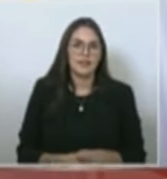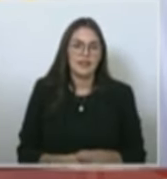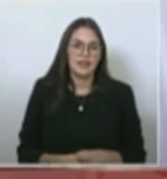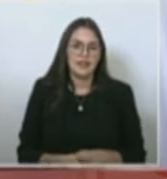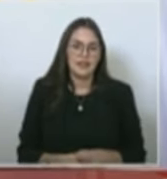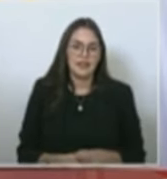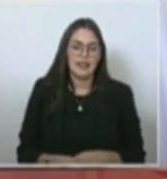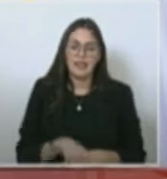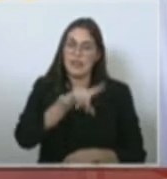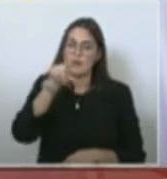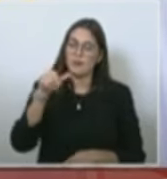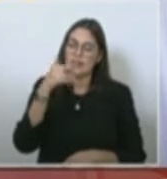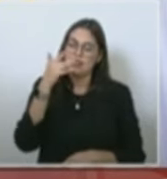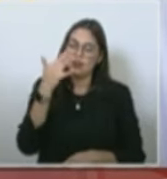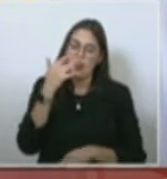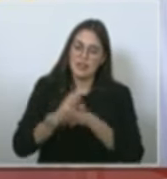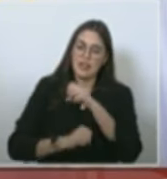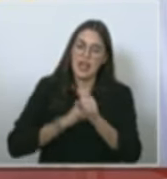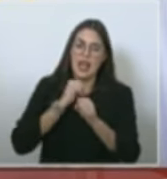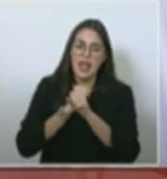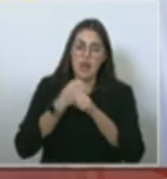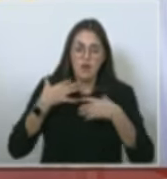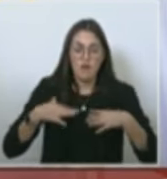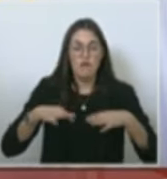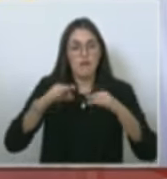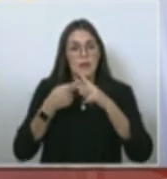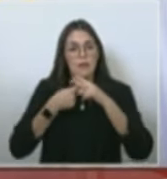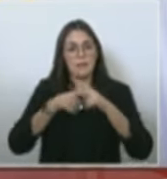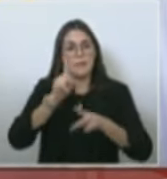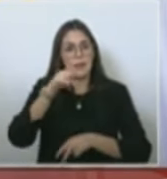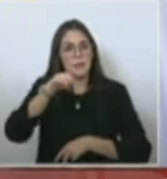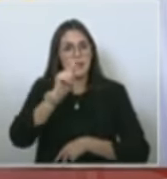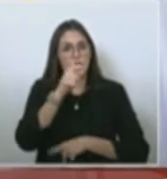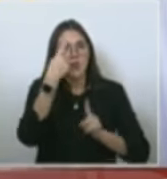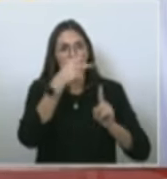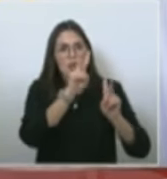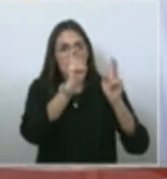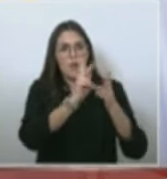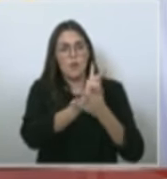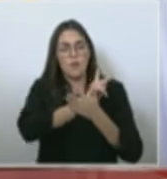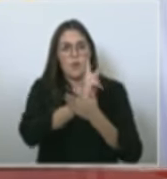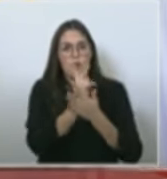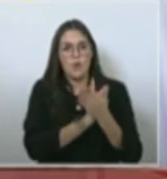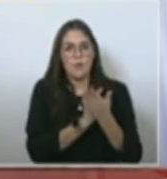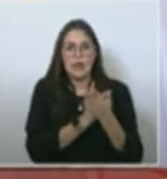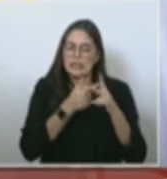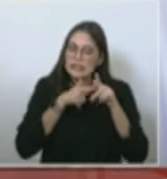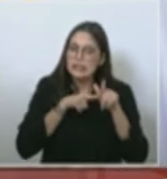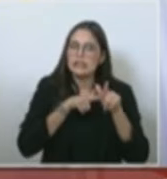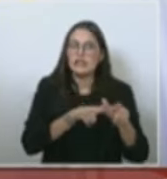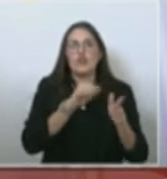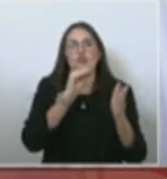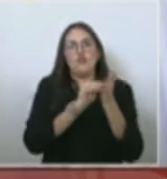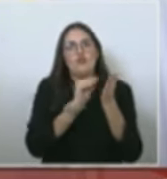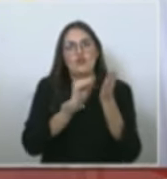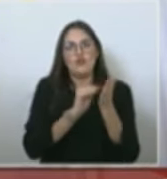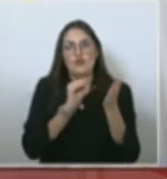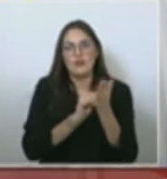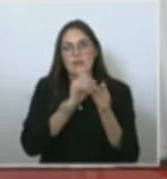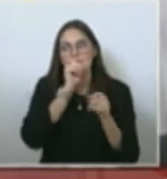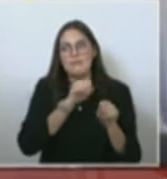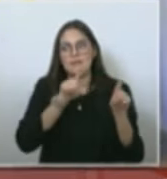del PMT, su programa de acción sigue vigente, como en el punto número